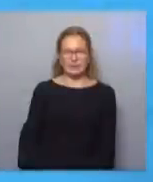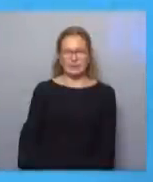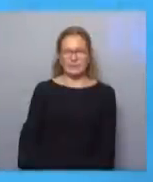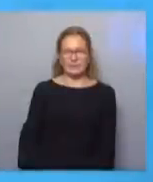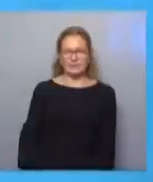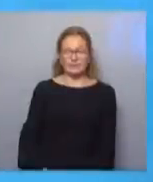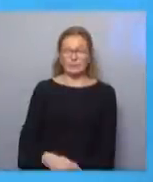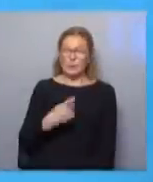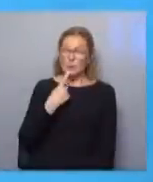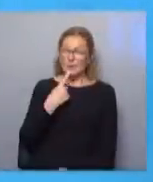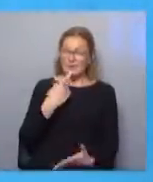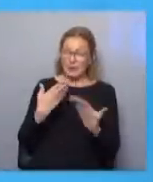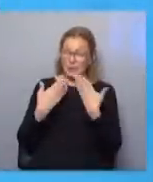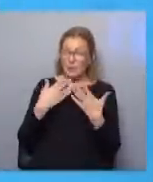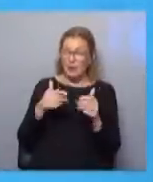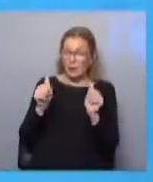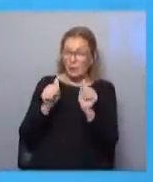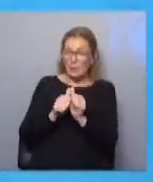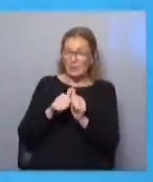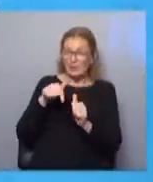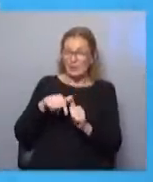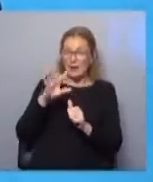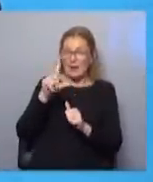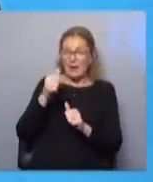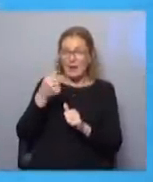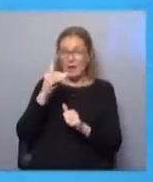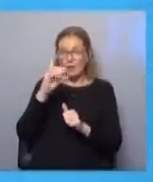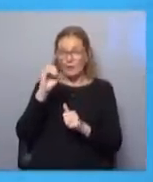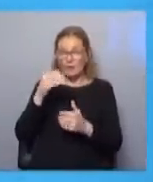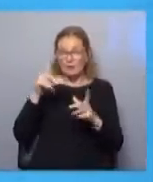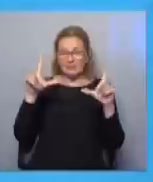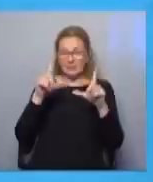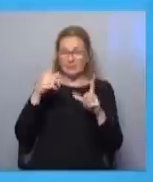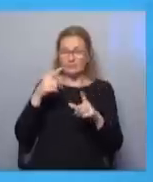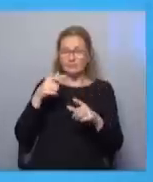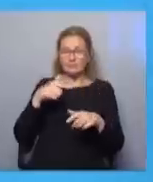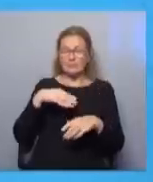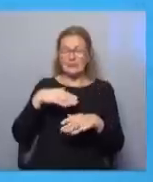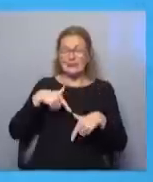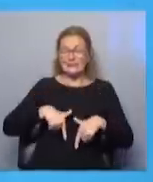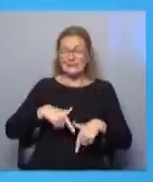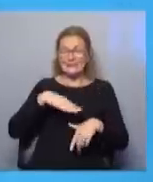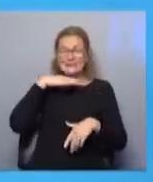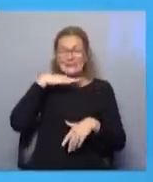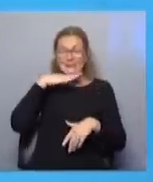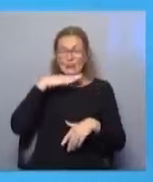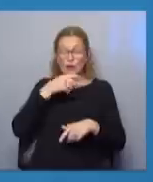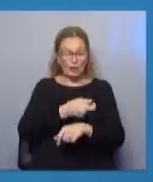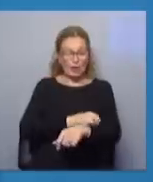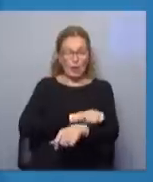y política vamos a hablar y nos acompaña aquí en el estudio del adobe / ciudad envió el intendente de canelones llamando words y gracias